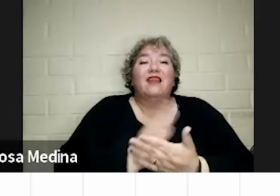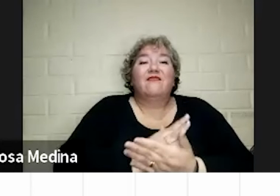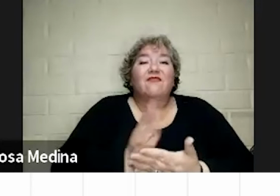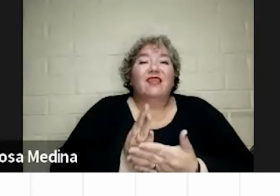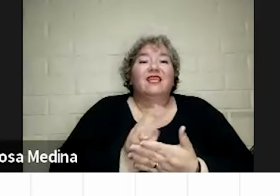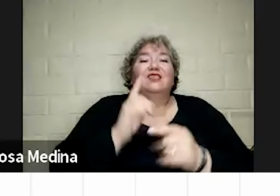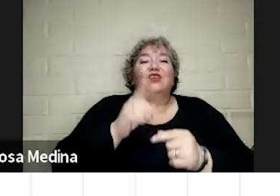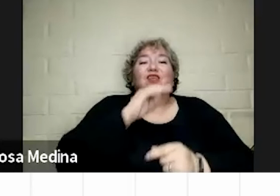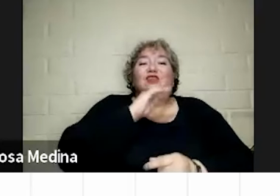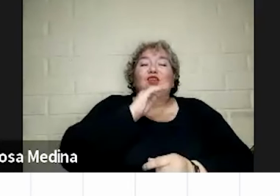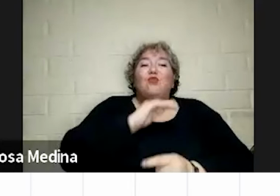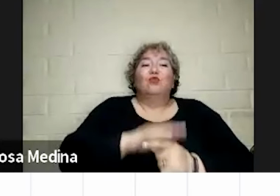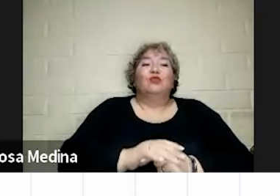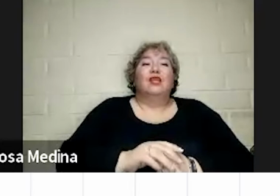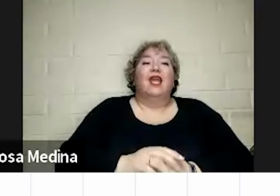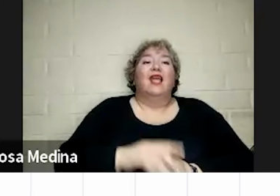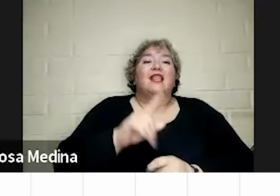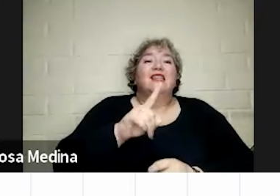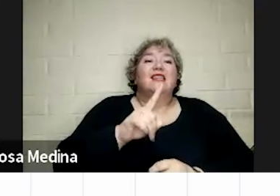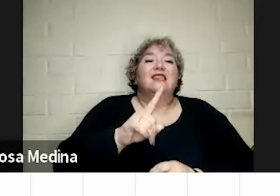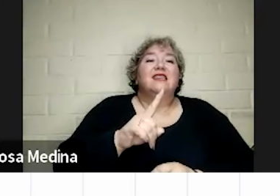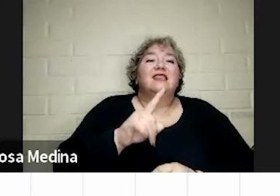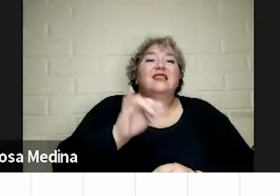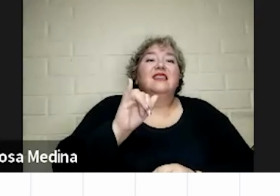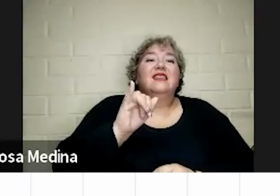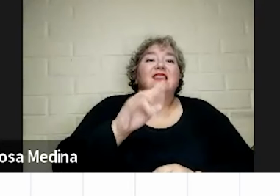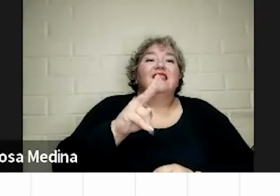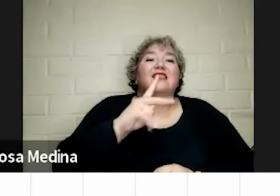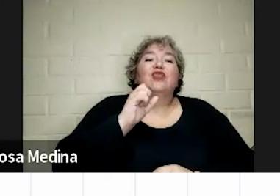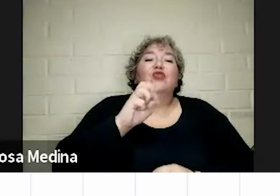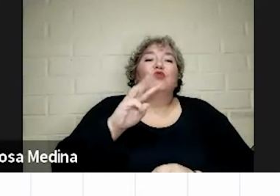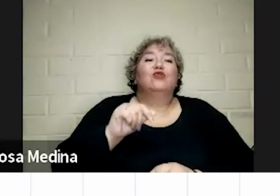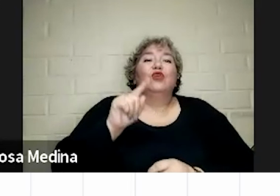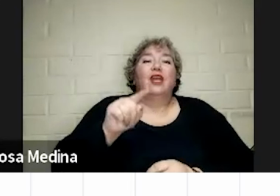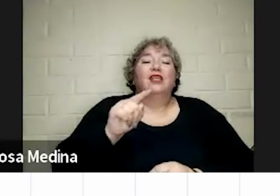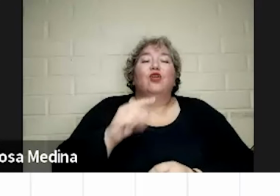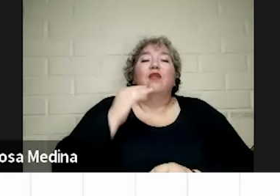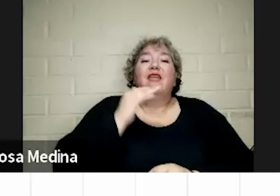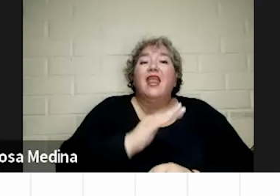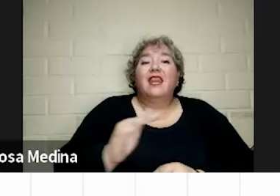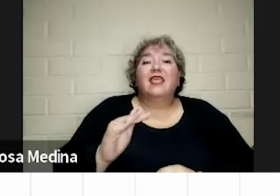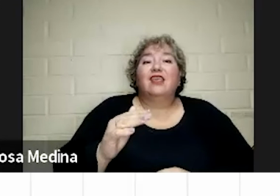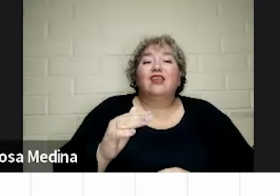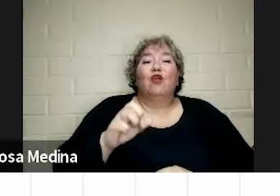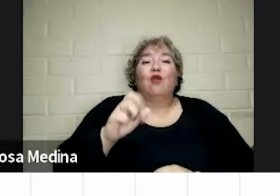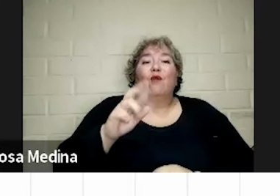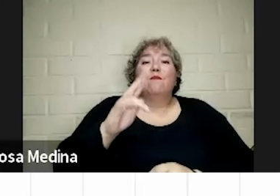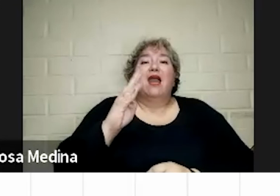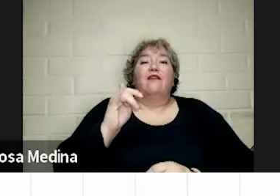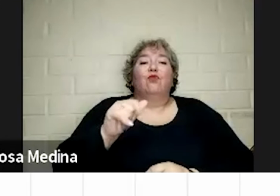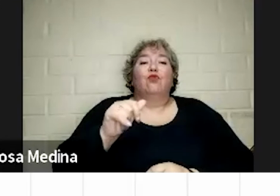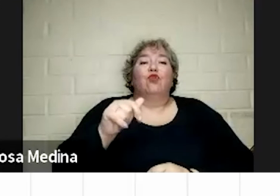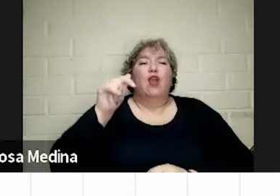programa de Tools of Mind, que es un currículum de educación parvularia, que no se ocupa en Chile. En Chile se implementó, creo,